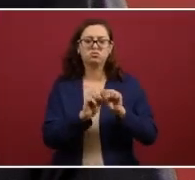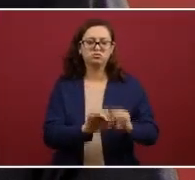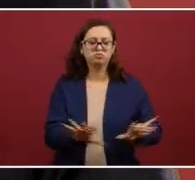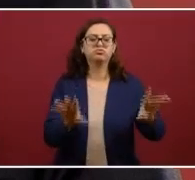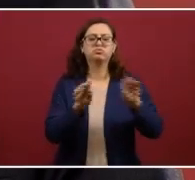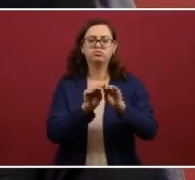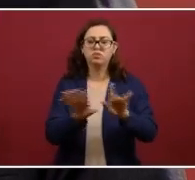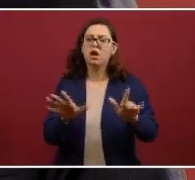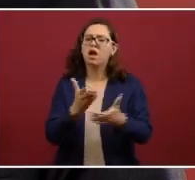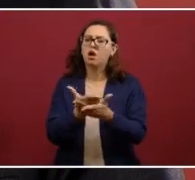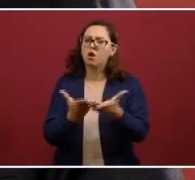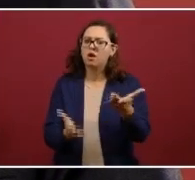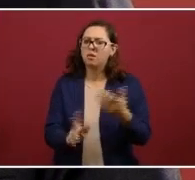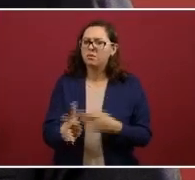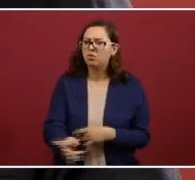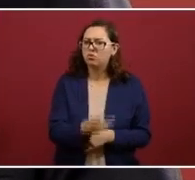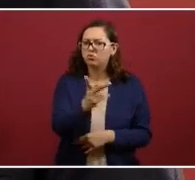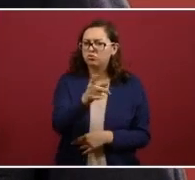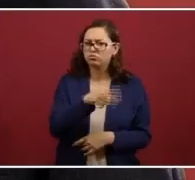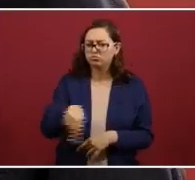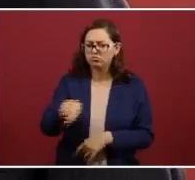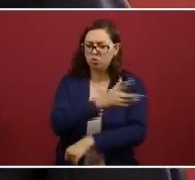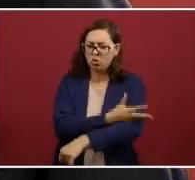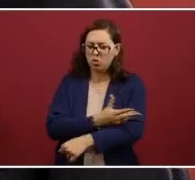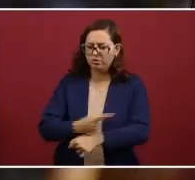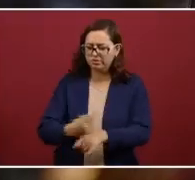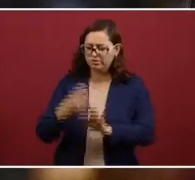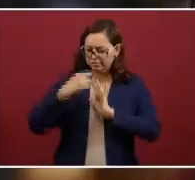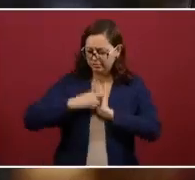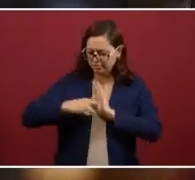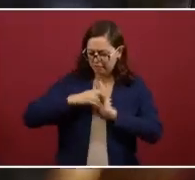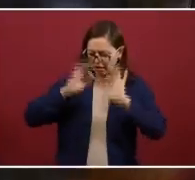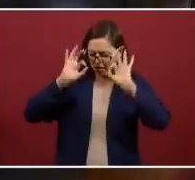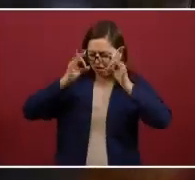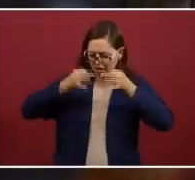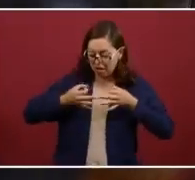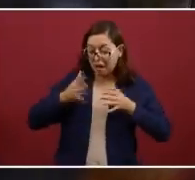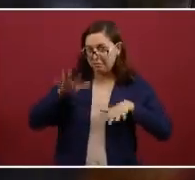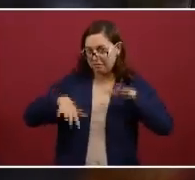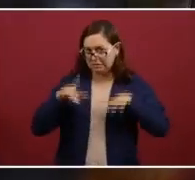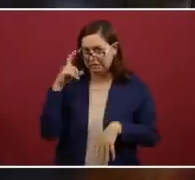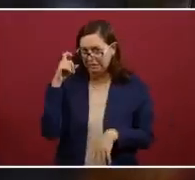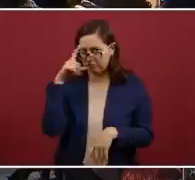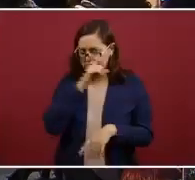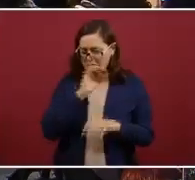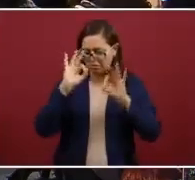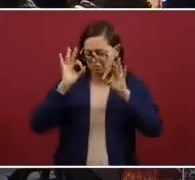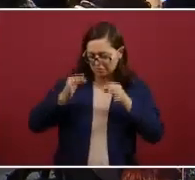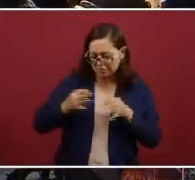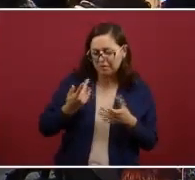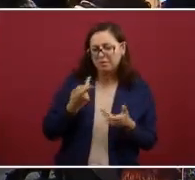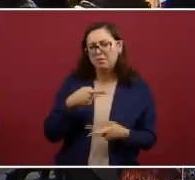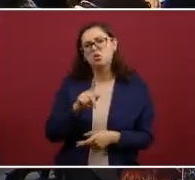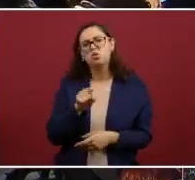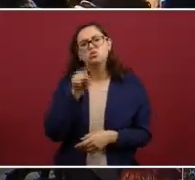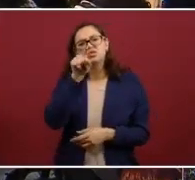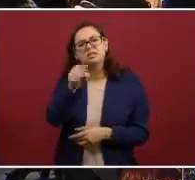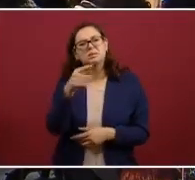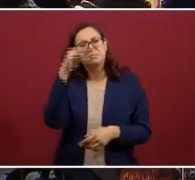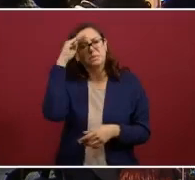de honestidad, de autocrítica, que no es fácil para nadie, que nos pudiera comentar cuáles son los